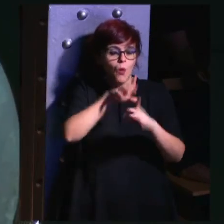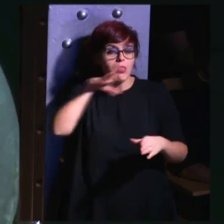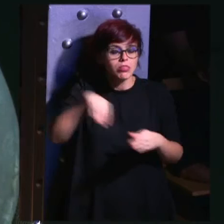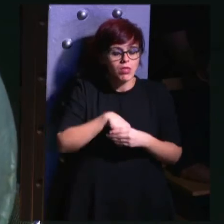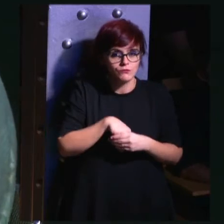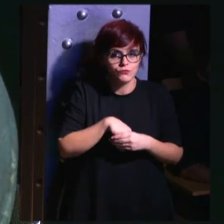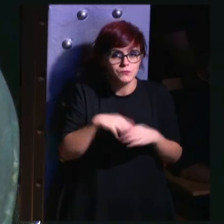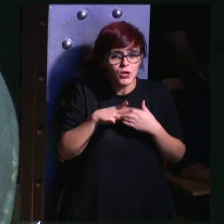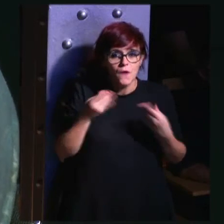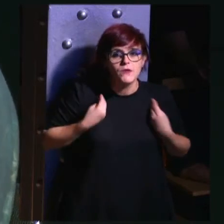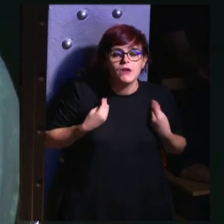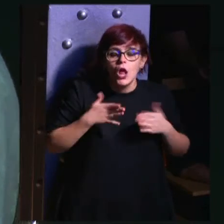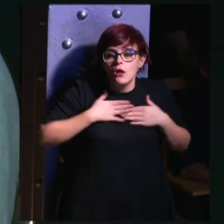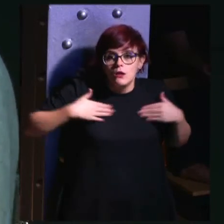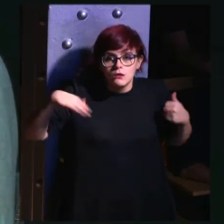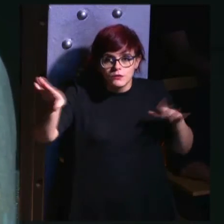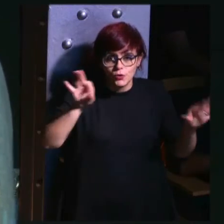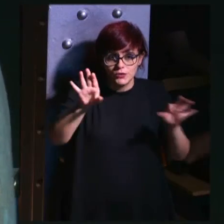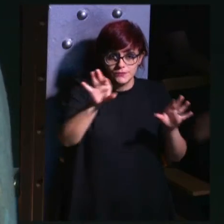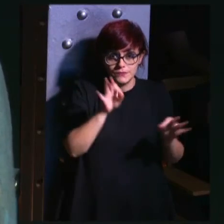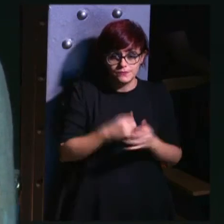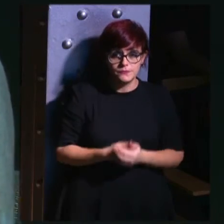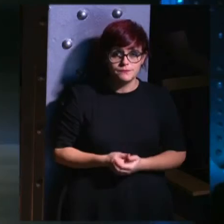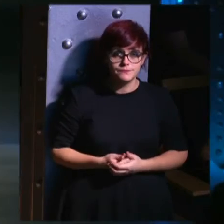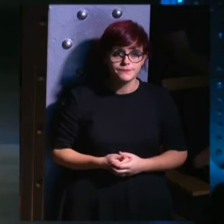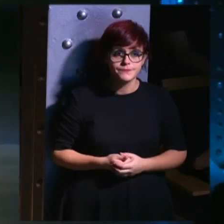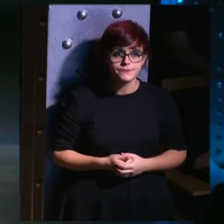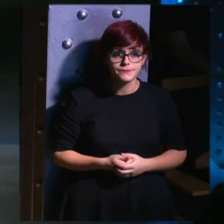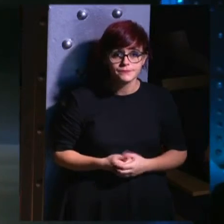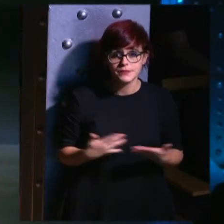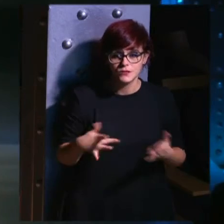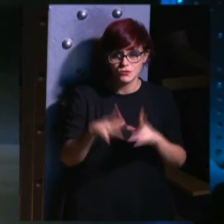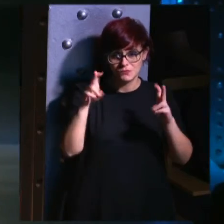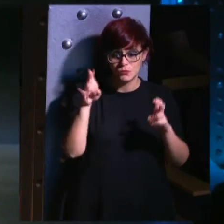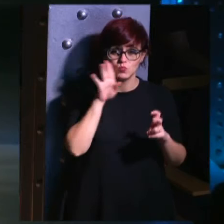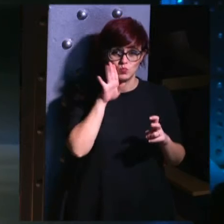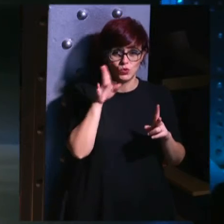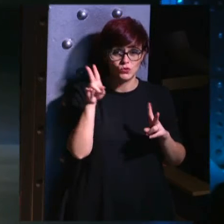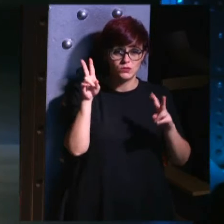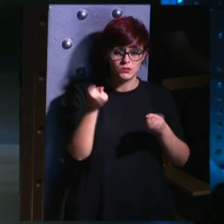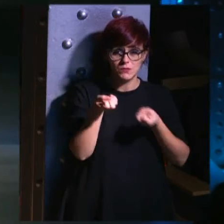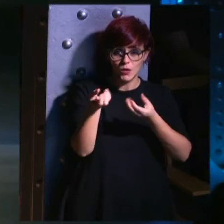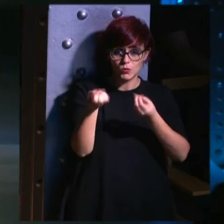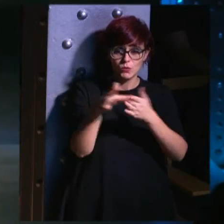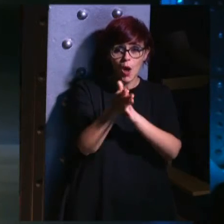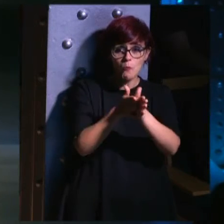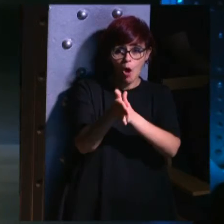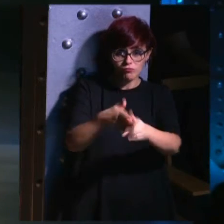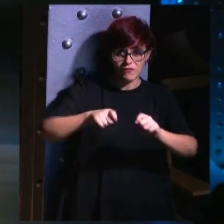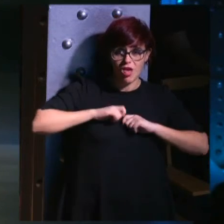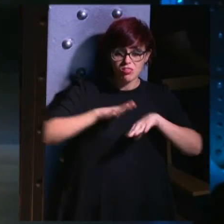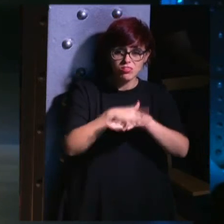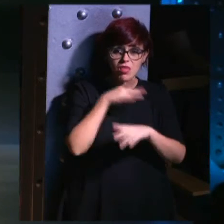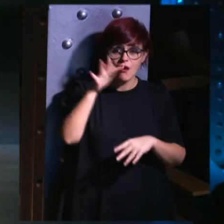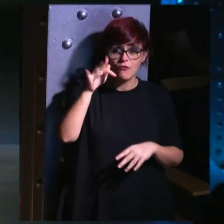exactamente lo que queramos, ¿no? Cosas mágicas y maravillosas. Y, bueno, esto es un poco lo que nos motivó a crear